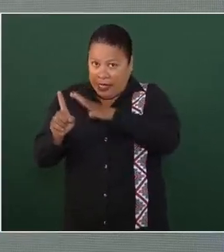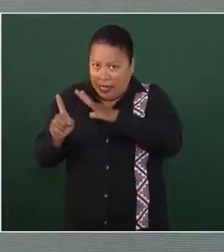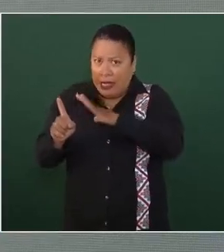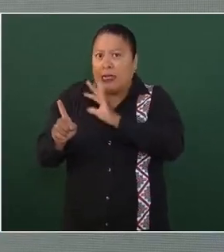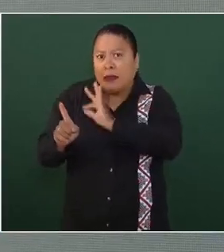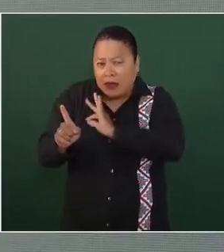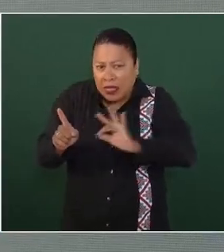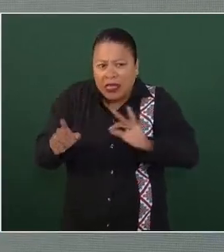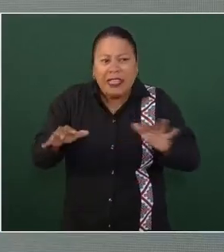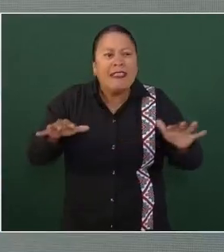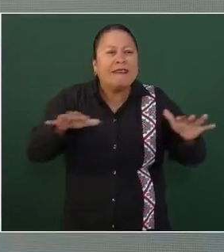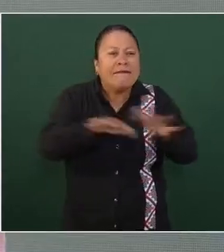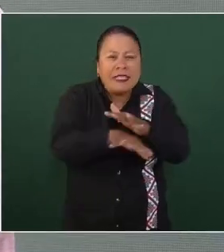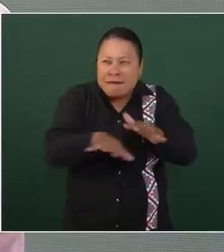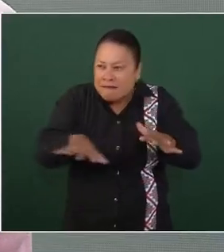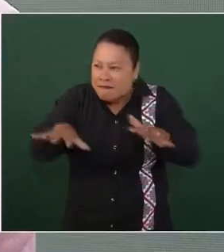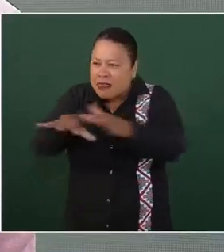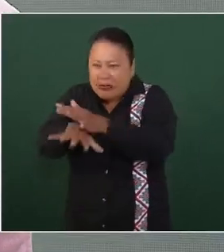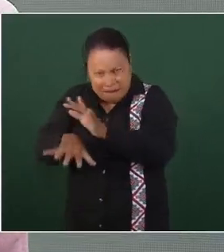cambiar las cosas